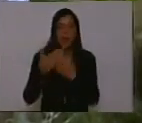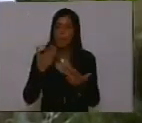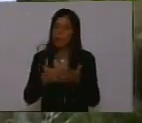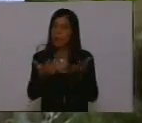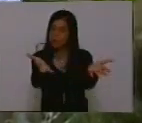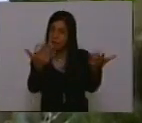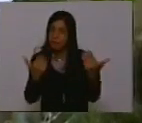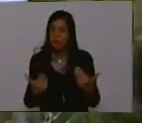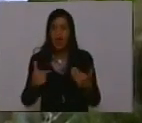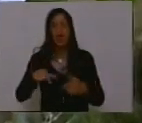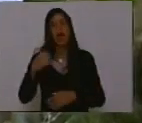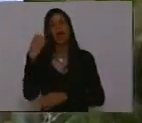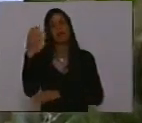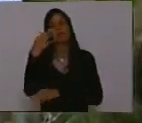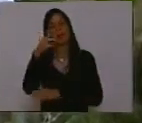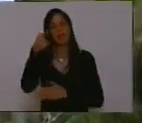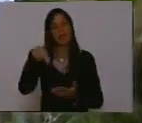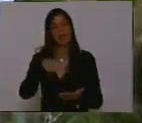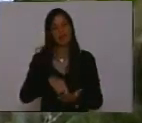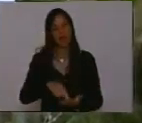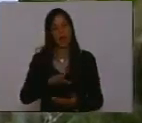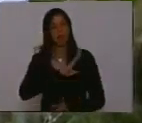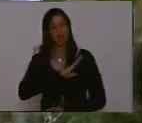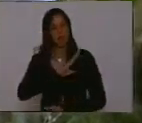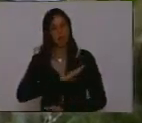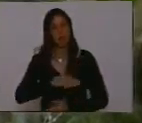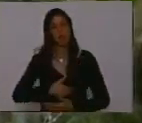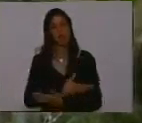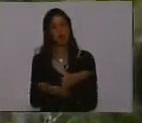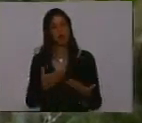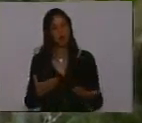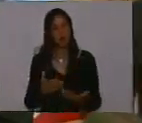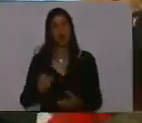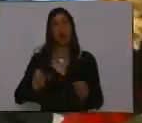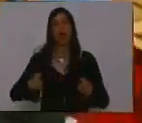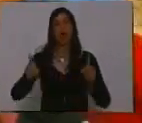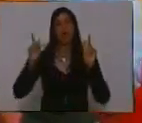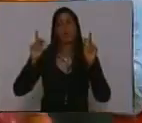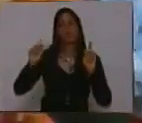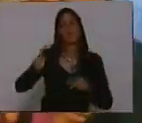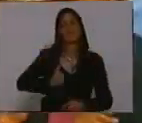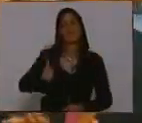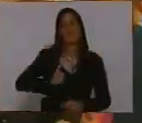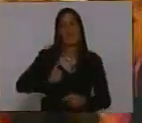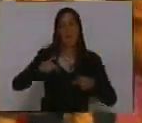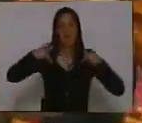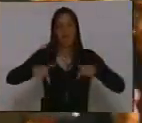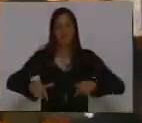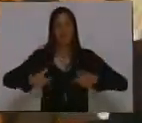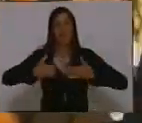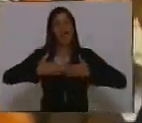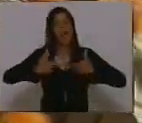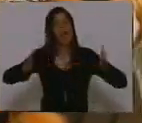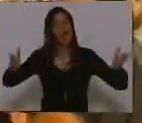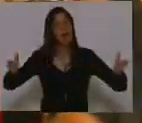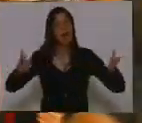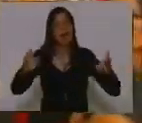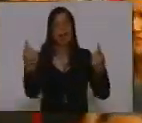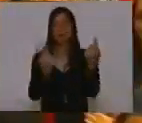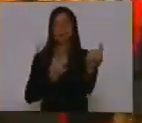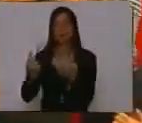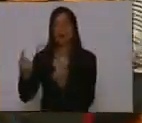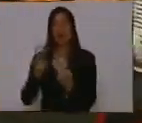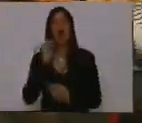Asamblea Nacional Constituyente es de todo el pueblo venezolano. Por eso tienen ustedes aquí los brazos abiertos para seguir construyendo